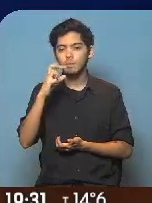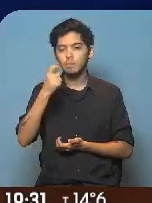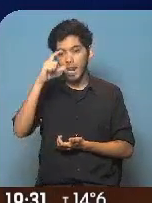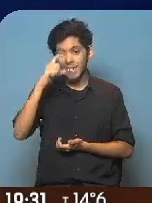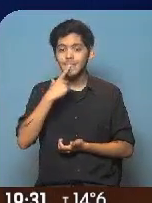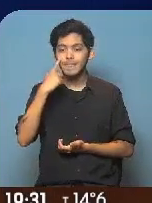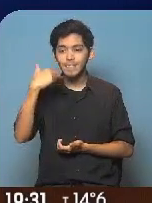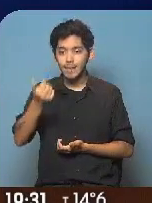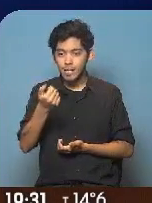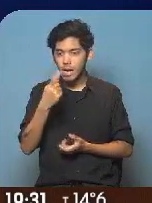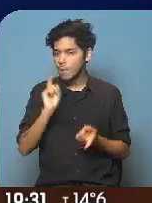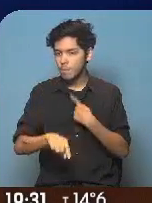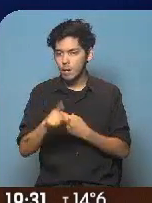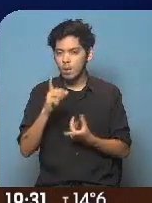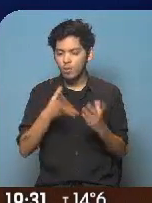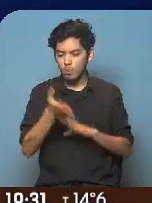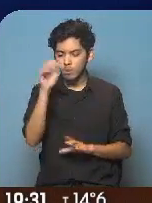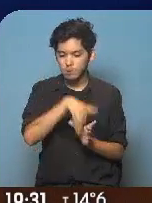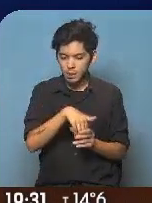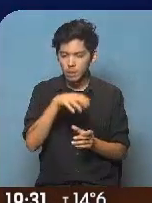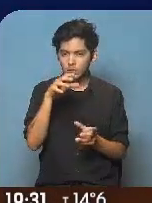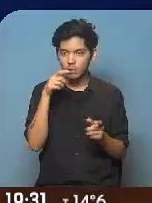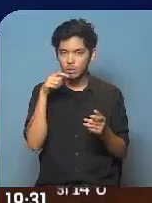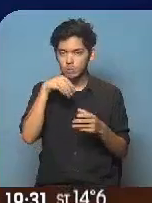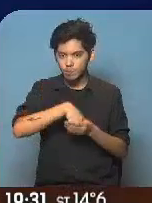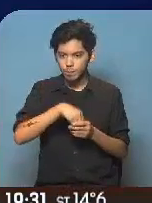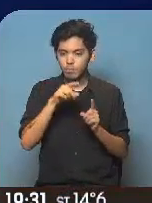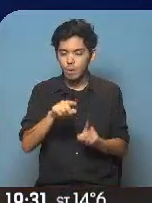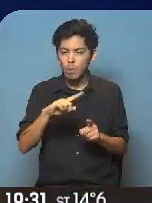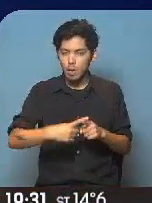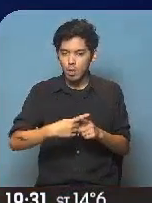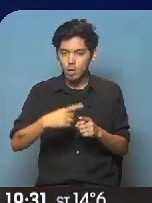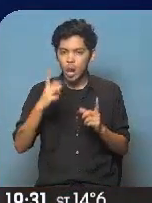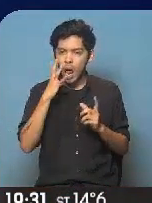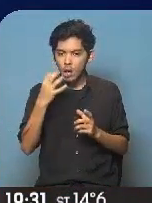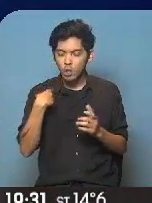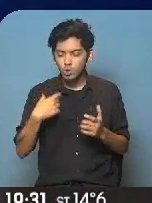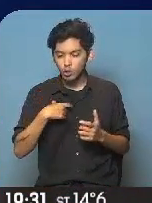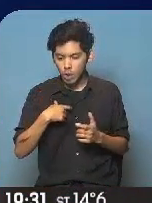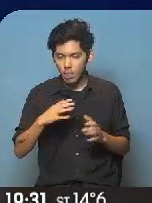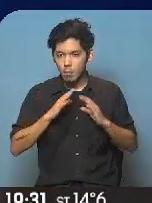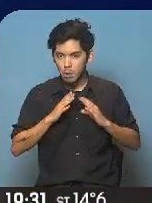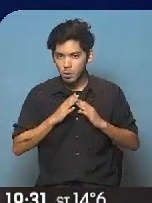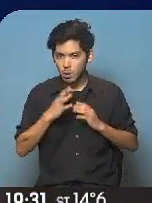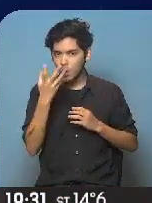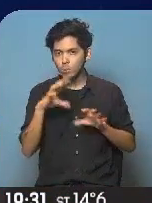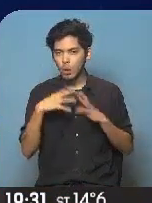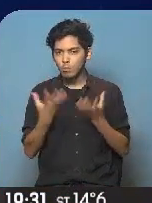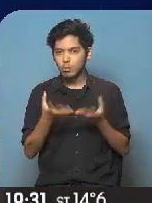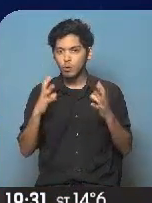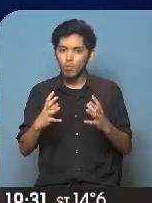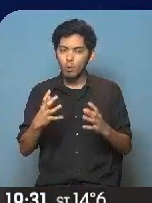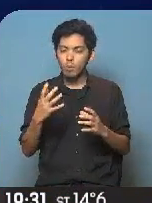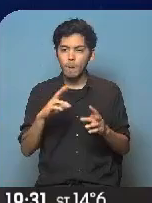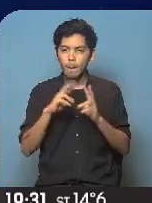directamente y exprofeso introdujeron el tema político en un evento social, deportivo, que le gusta al mundo del fútbol en general